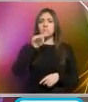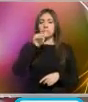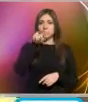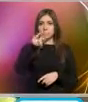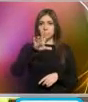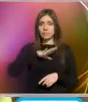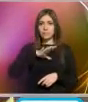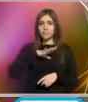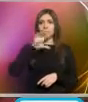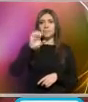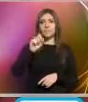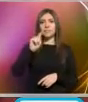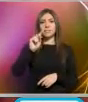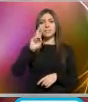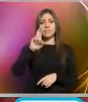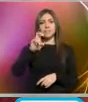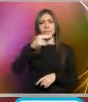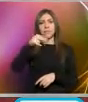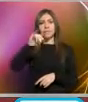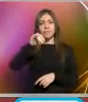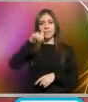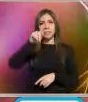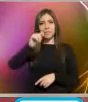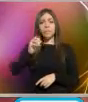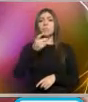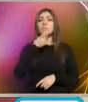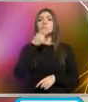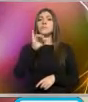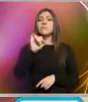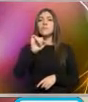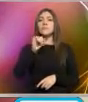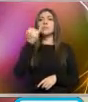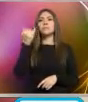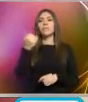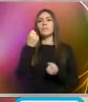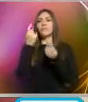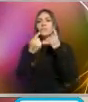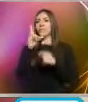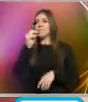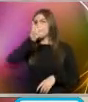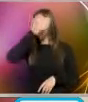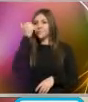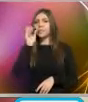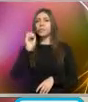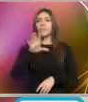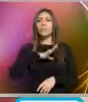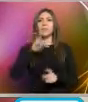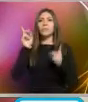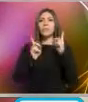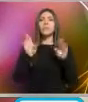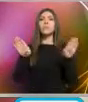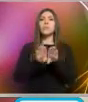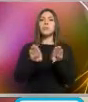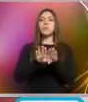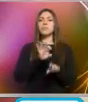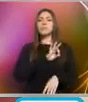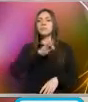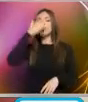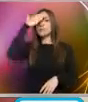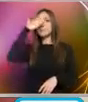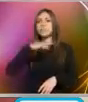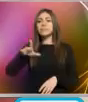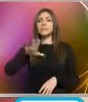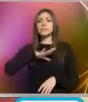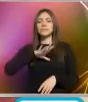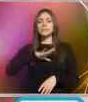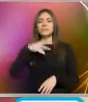no, afirman que sí están sin saberlo o tienen duda. ¿Cómo saber si estamos Sí. estreñidos? Se una